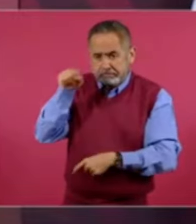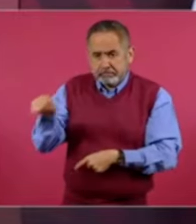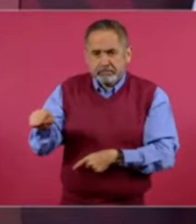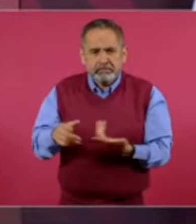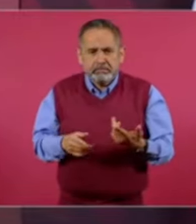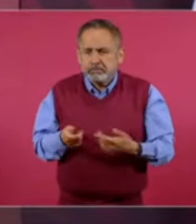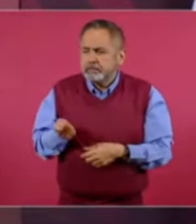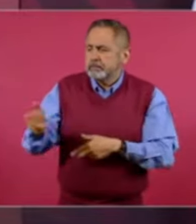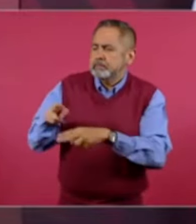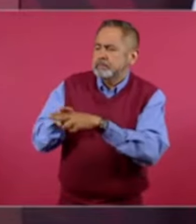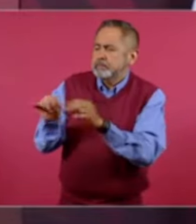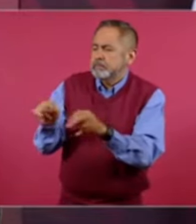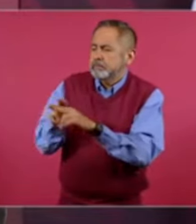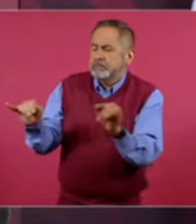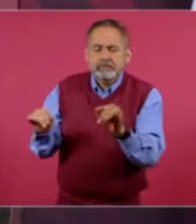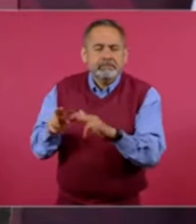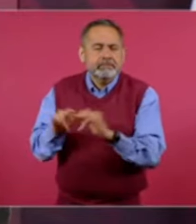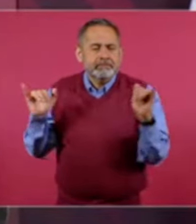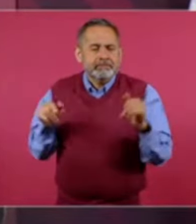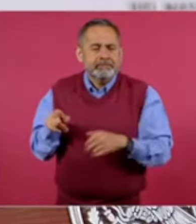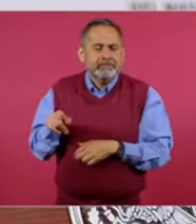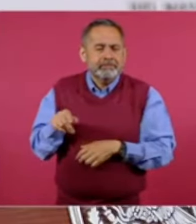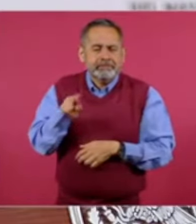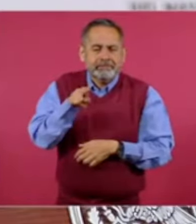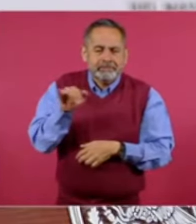que eran ninis,